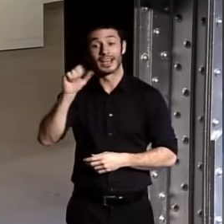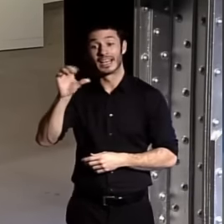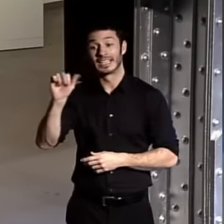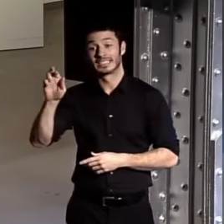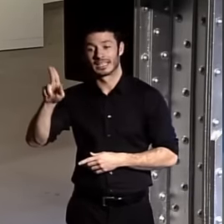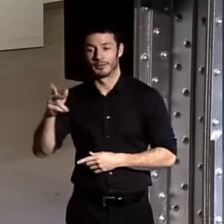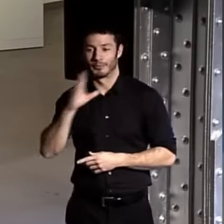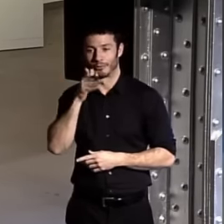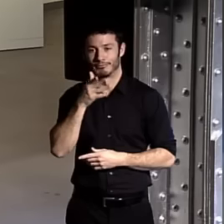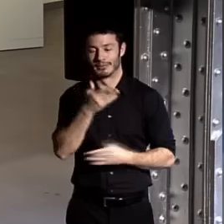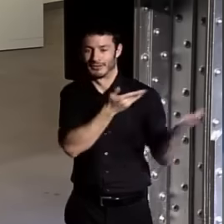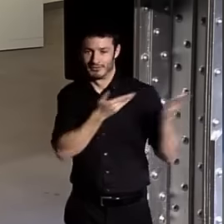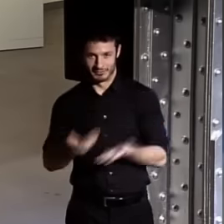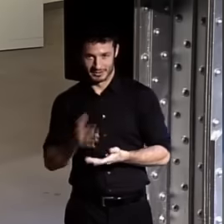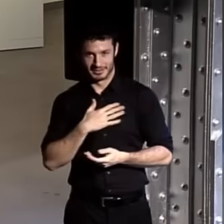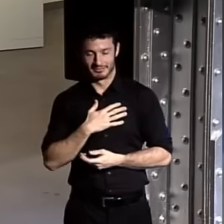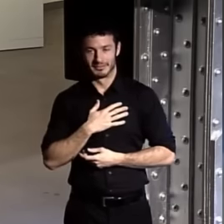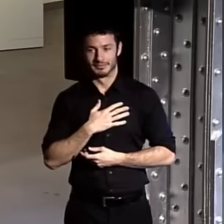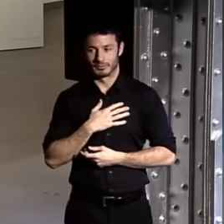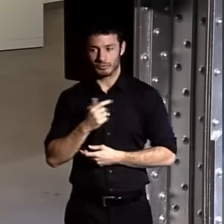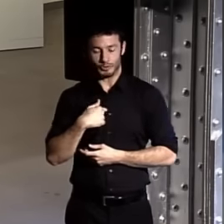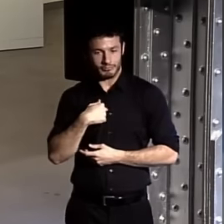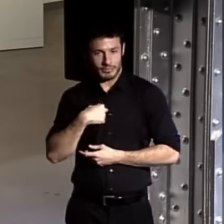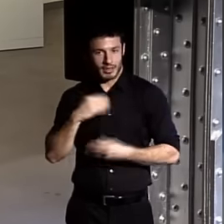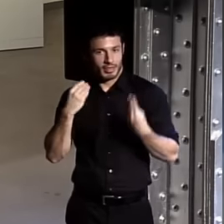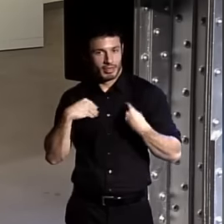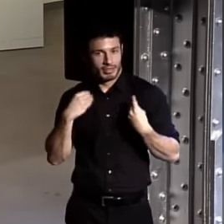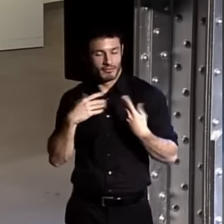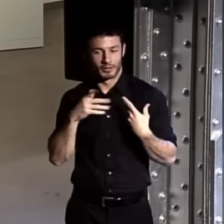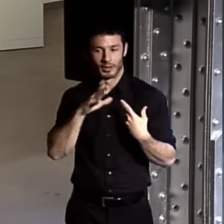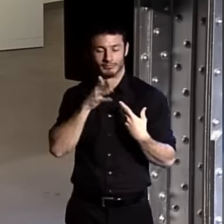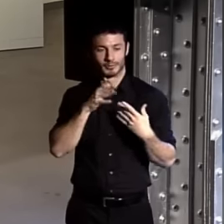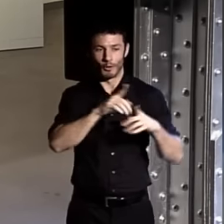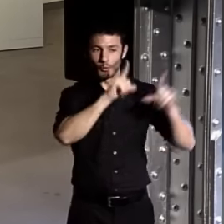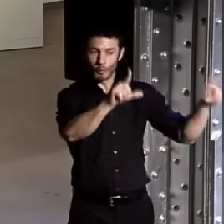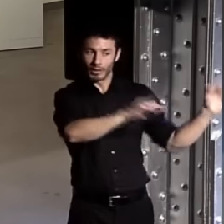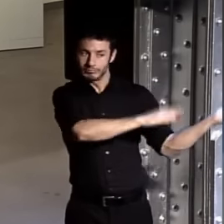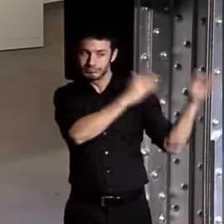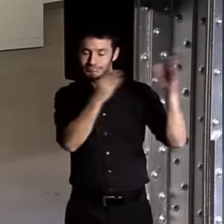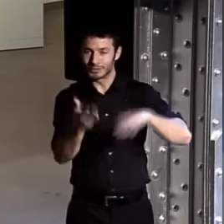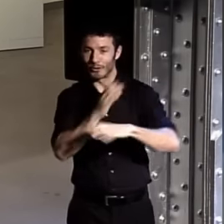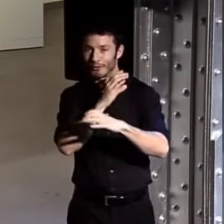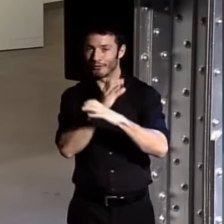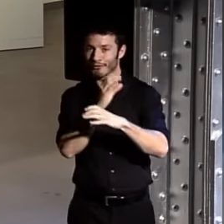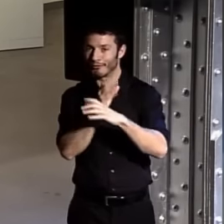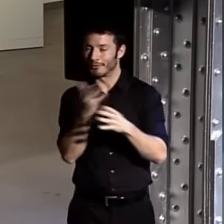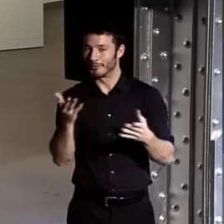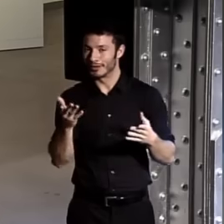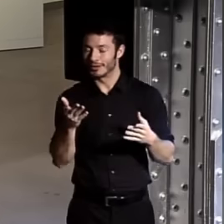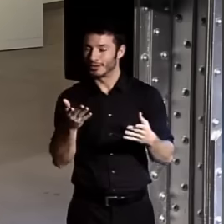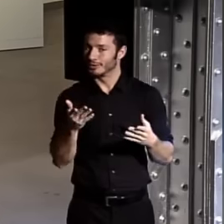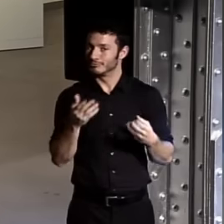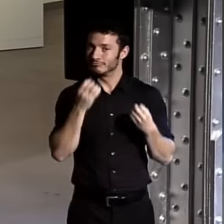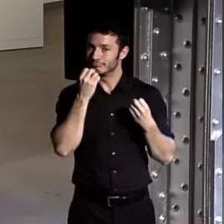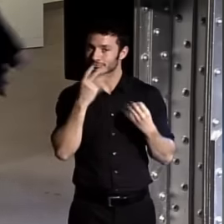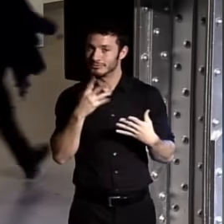para esta exposición porque verdad es que he disfrutado mucho versionando los cuadros que que me tocaron bueno